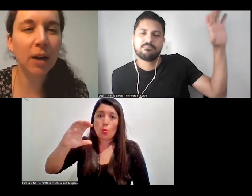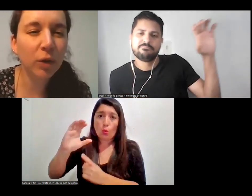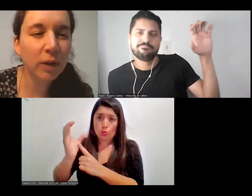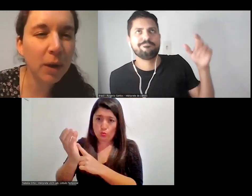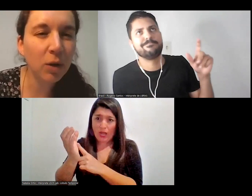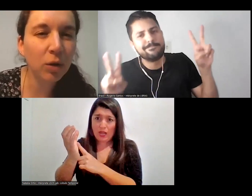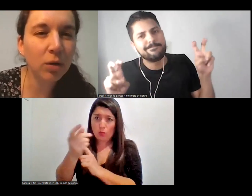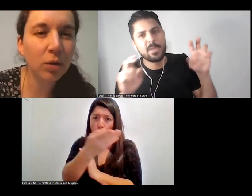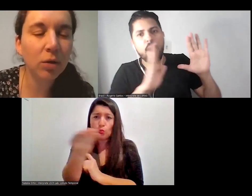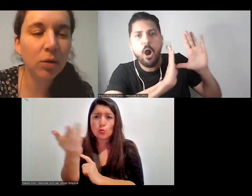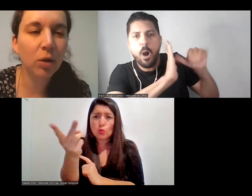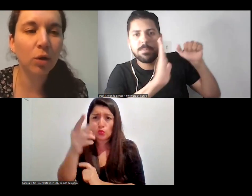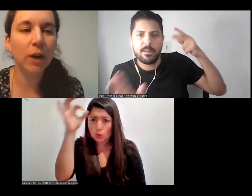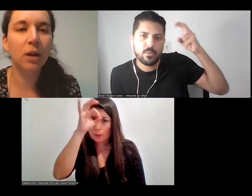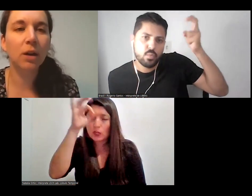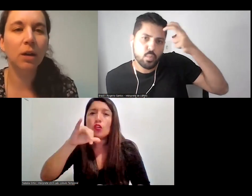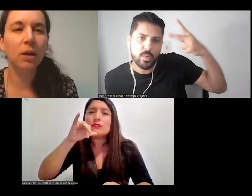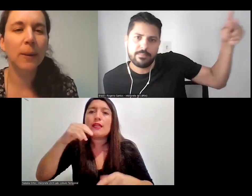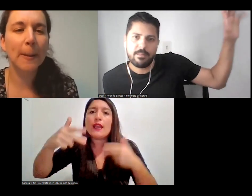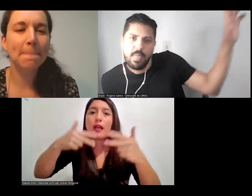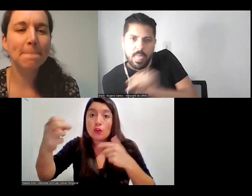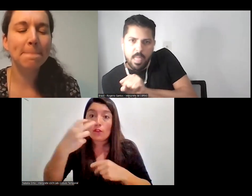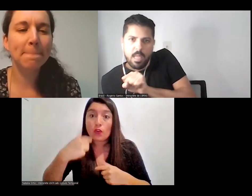Ahí la Caro no sé si me logró ver.